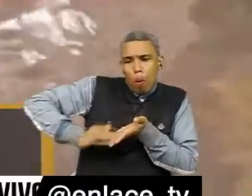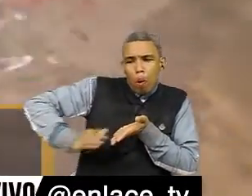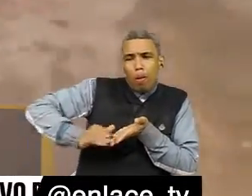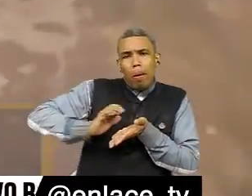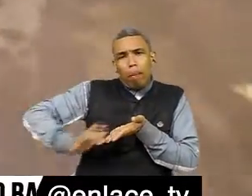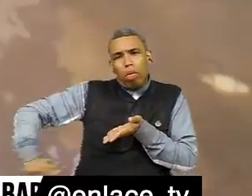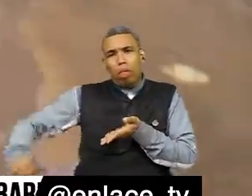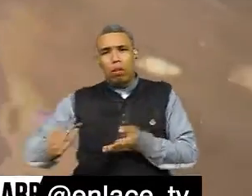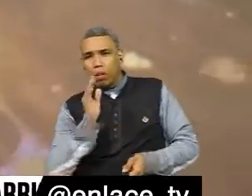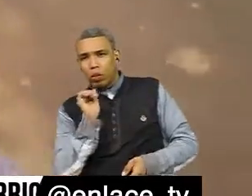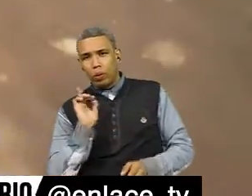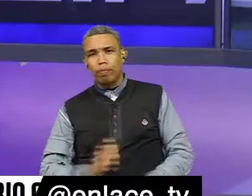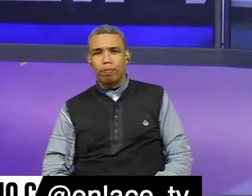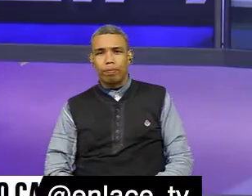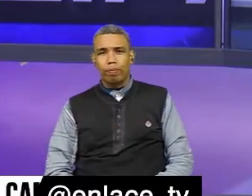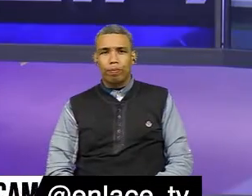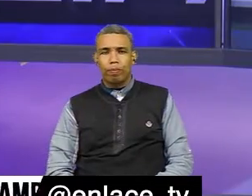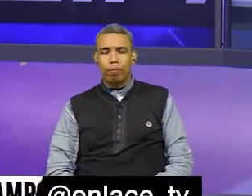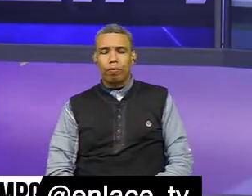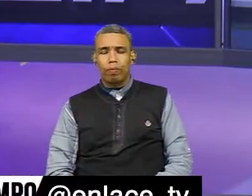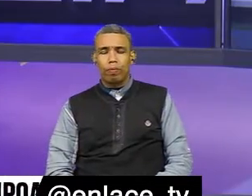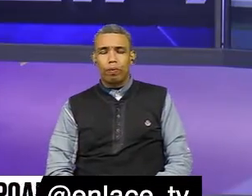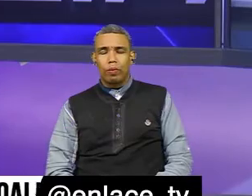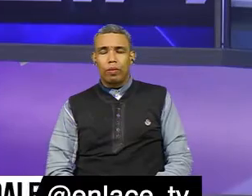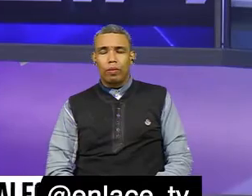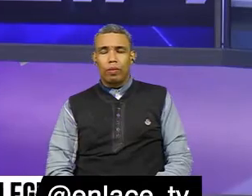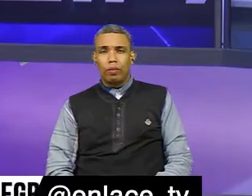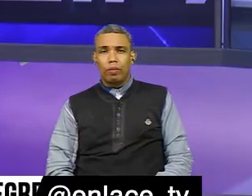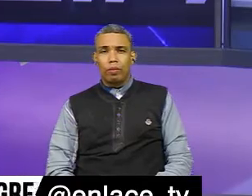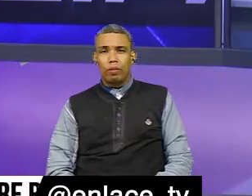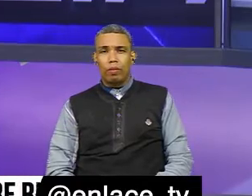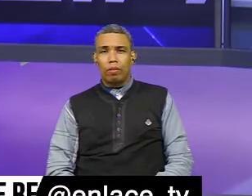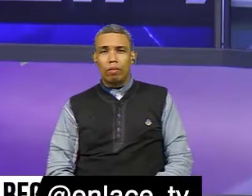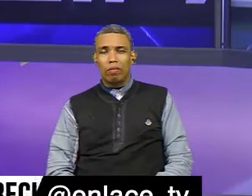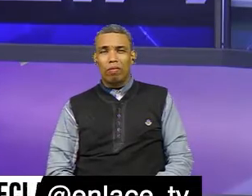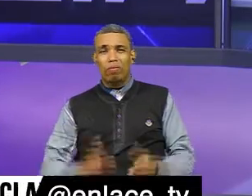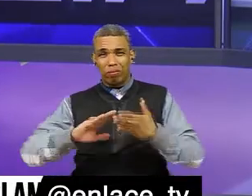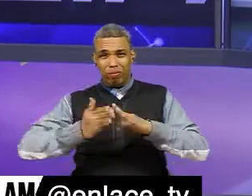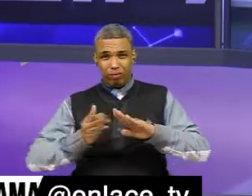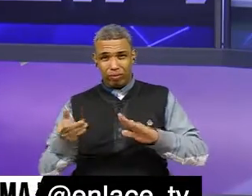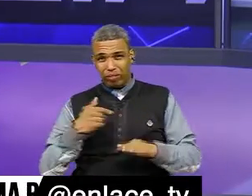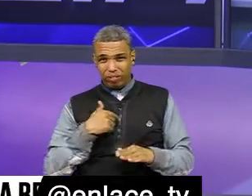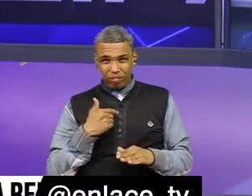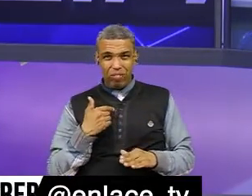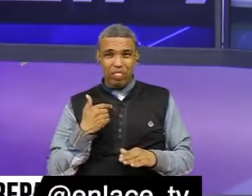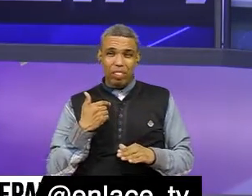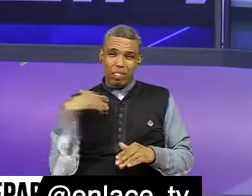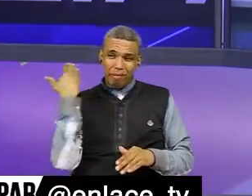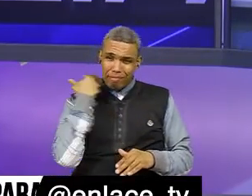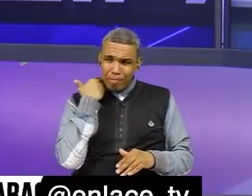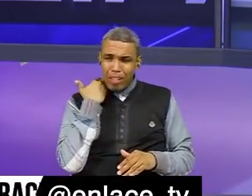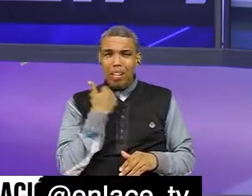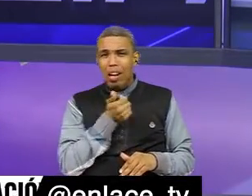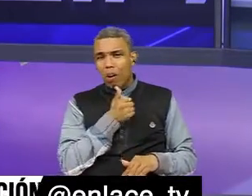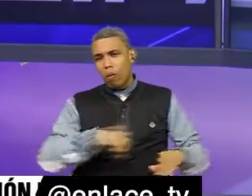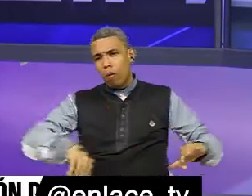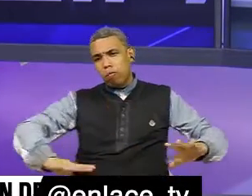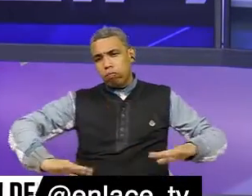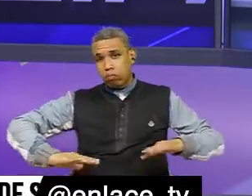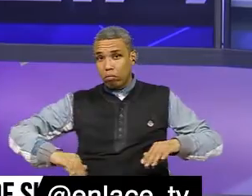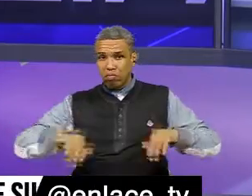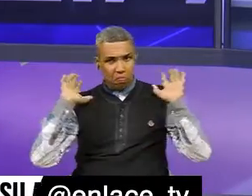en el sector de la vía férrea. Y es que comunidad afectada por obras paradas del Bus Culver aseguran que no levantarán el bloqueo en la